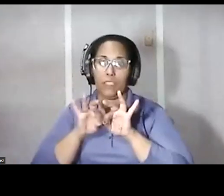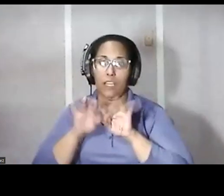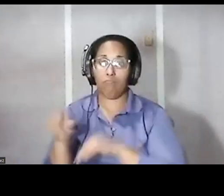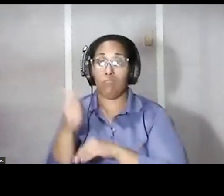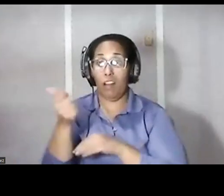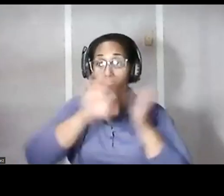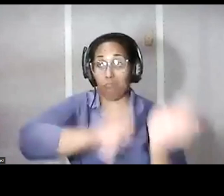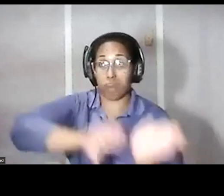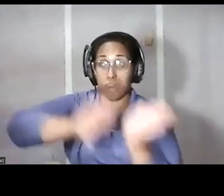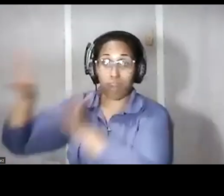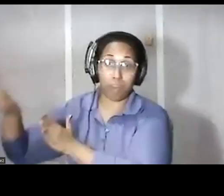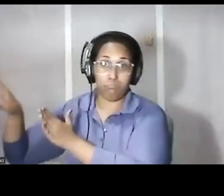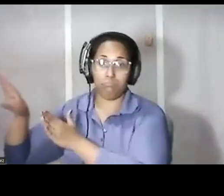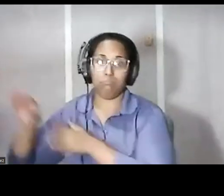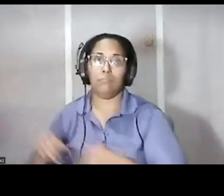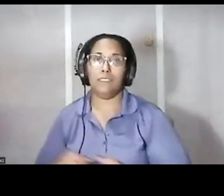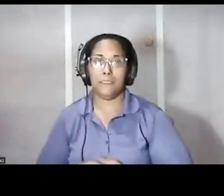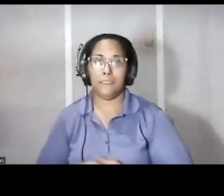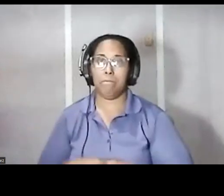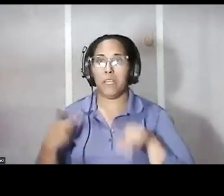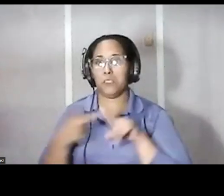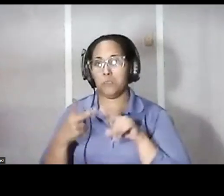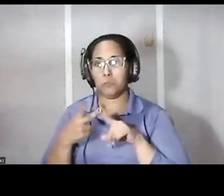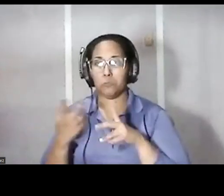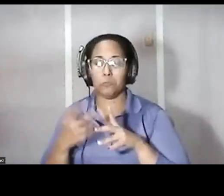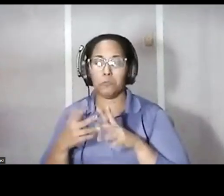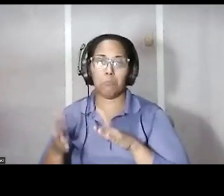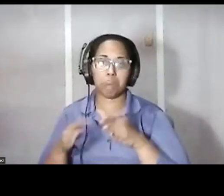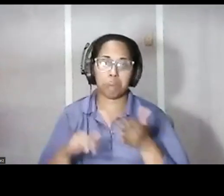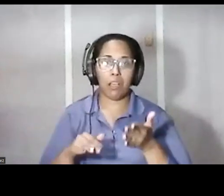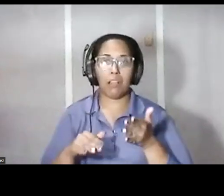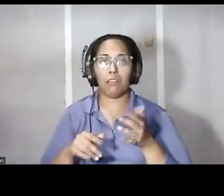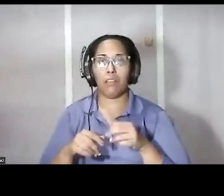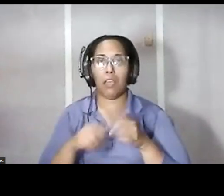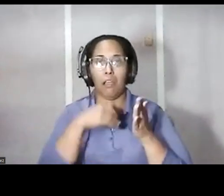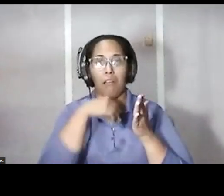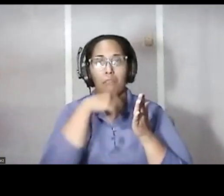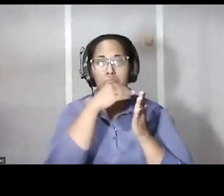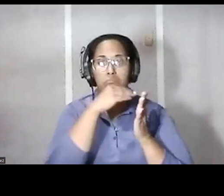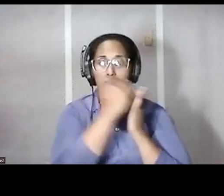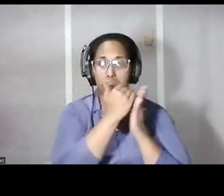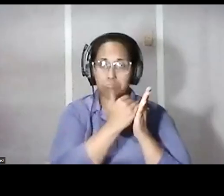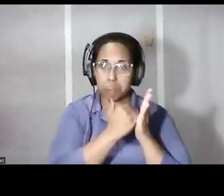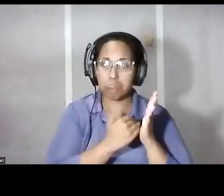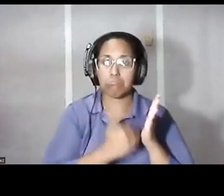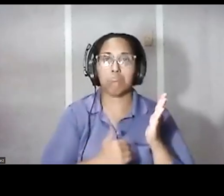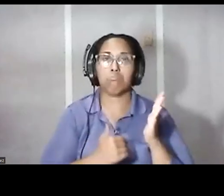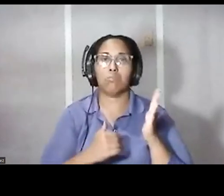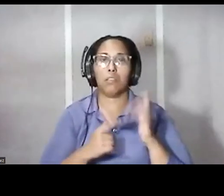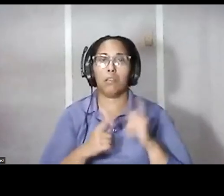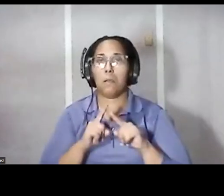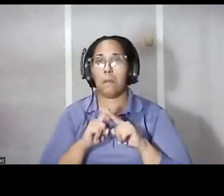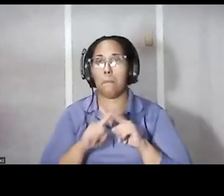las otras se ponen, pues, y la segunda causa de muerte es esta, o es la otra, o es la otra. Pero así de